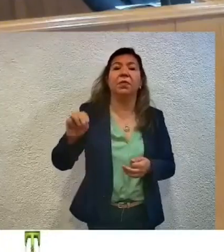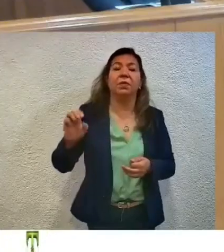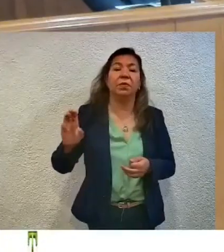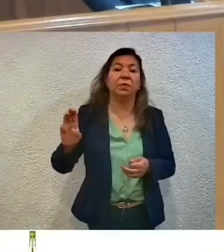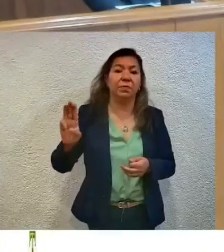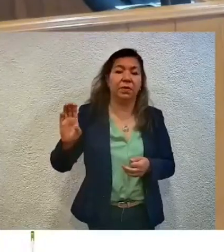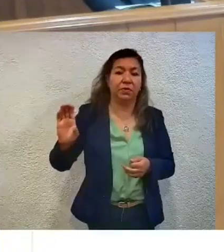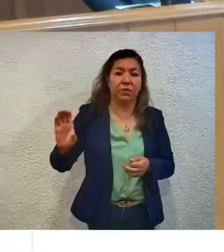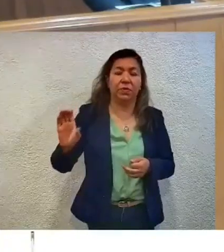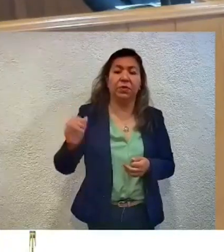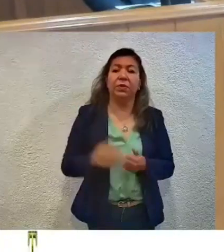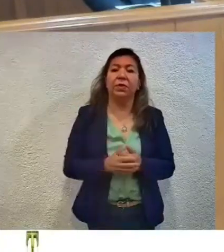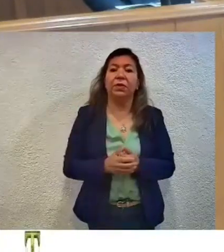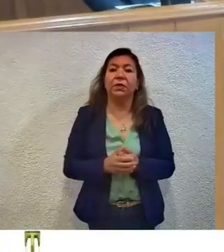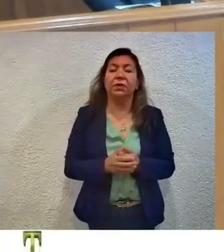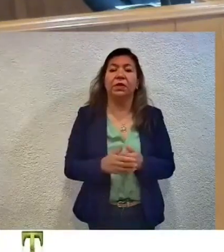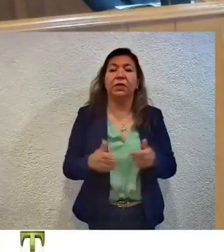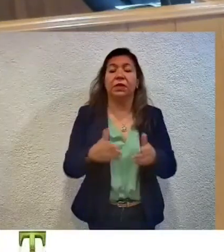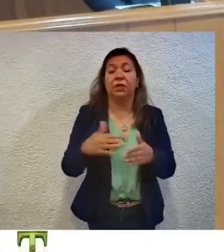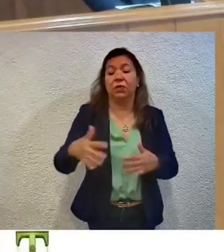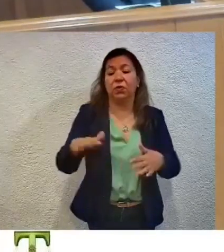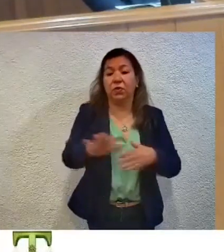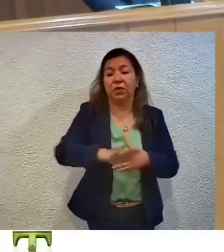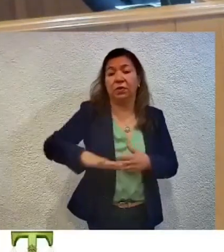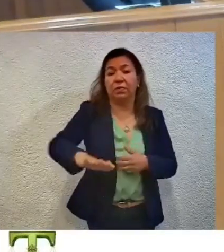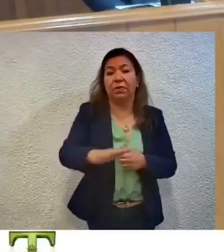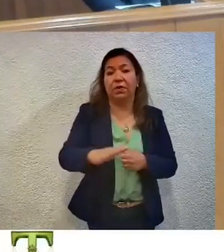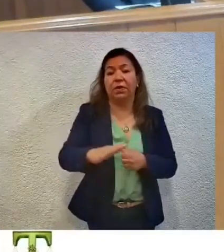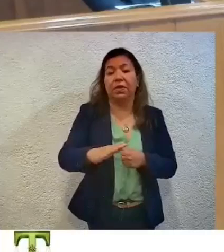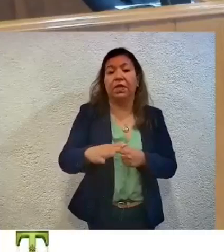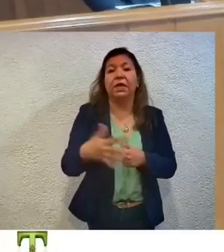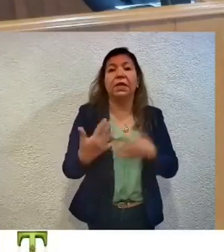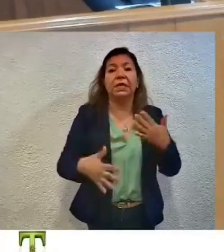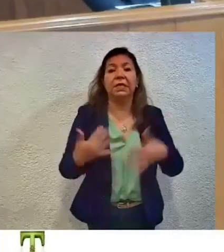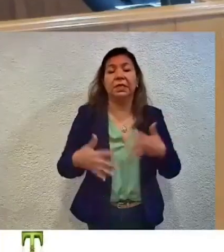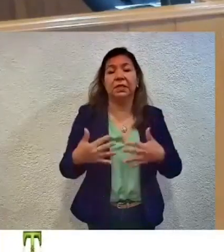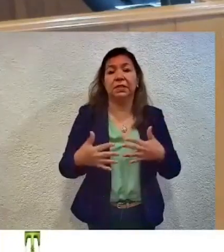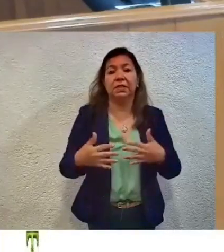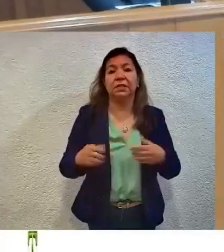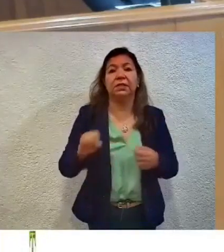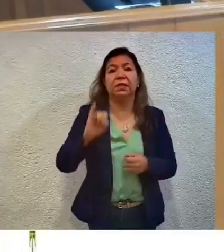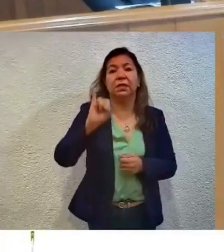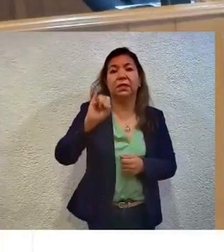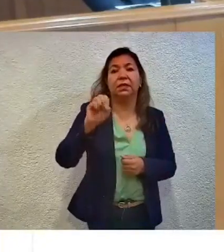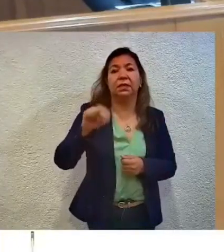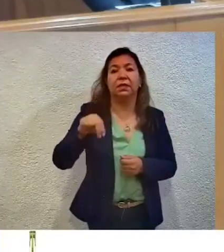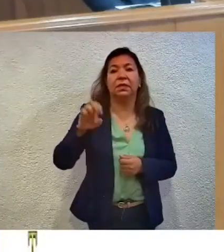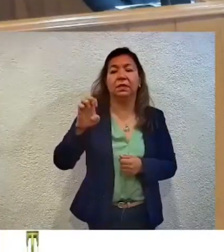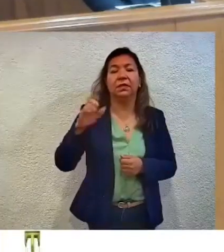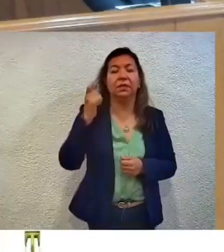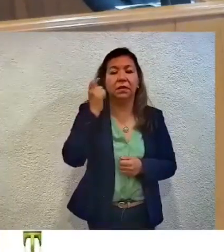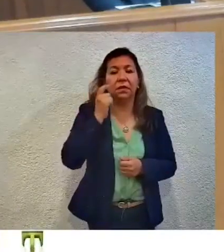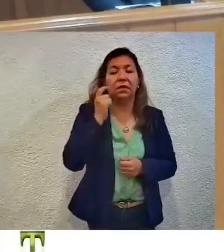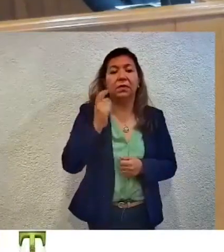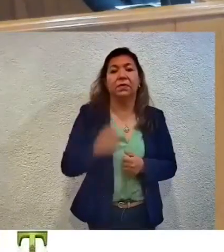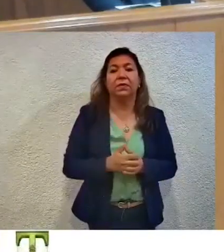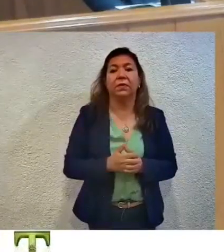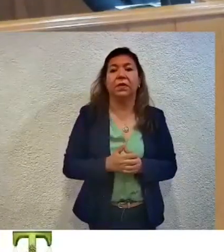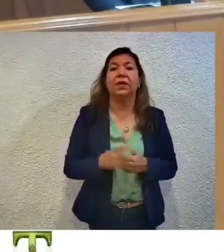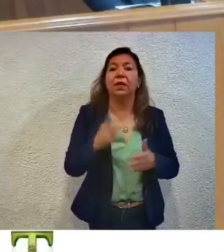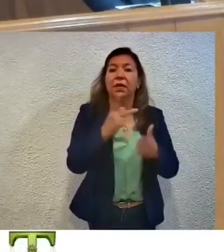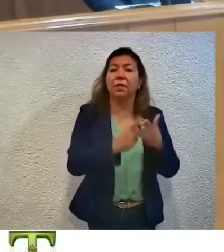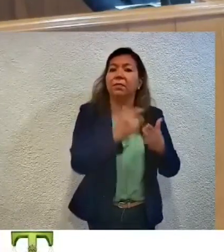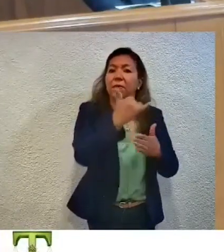Florencio Villarreal Guerrero, realizada por el Consejo Distrital Electoral 15 del Instituto Electoral y de Participación Ciudadana del Estado de